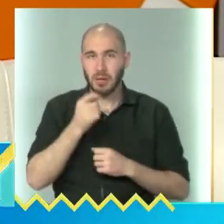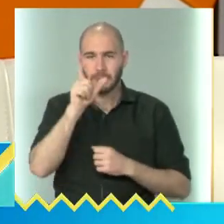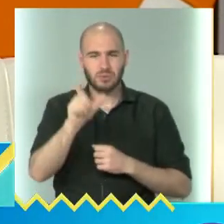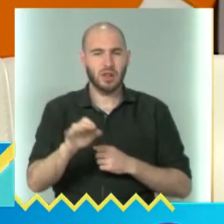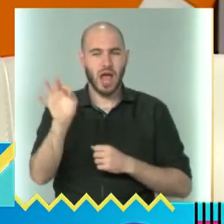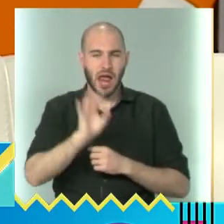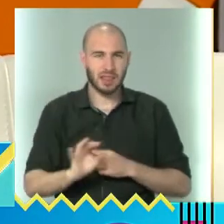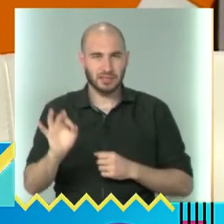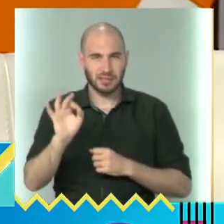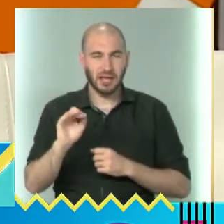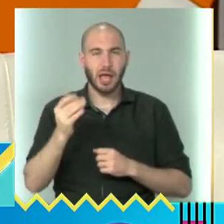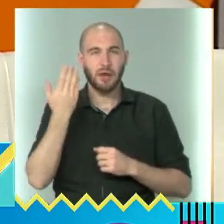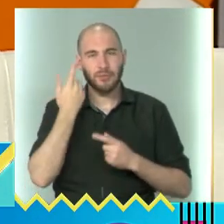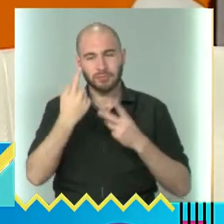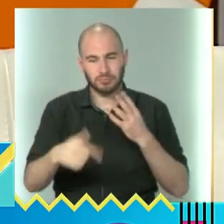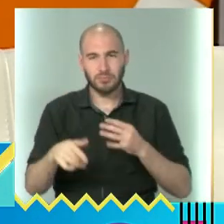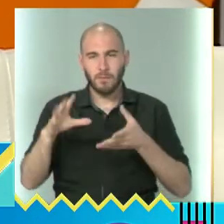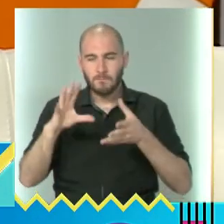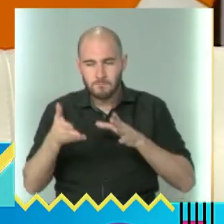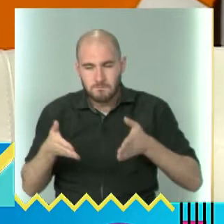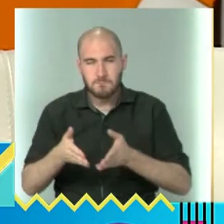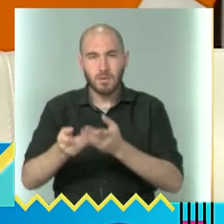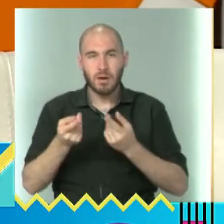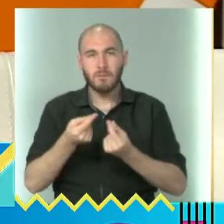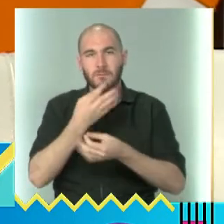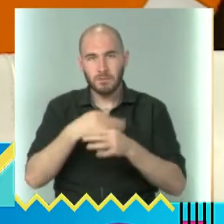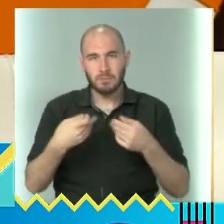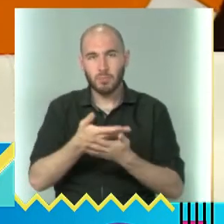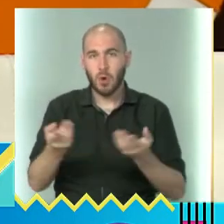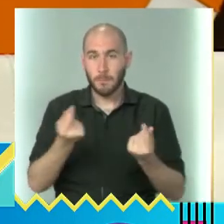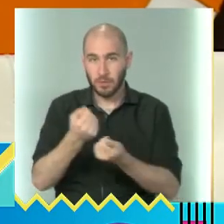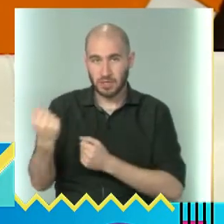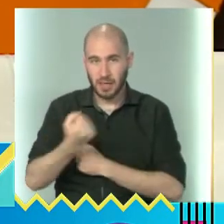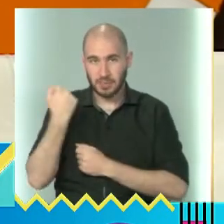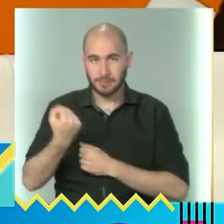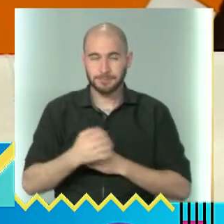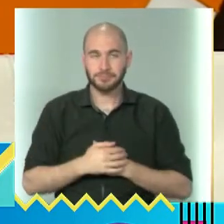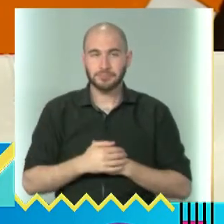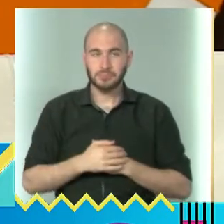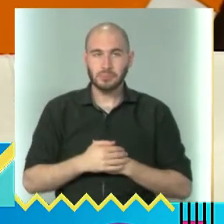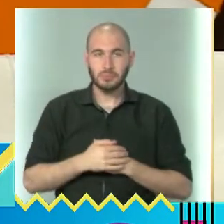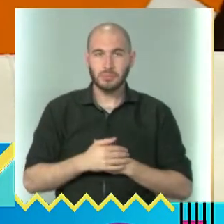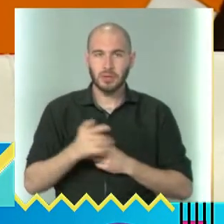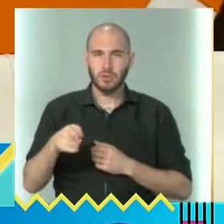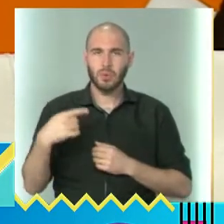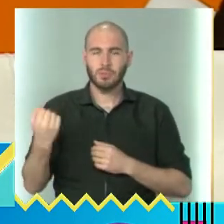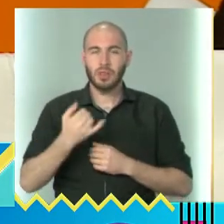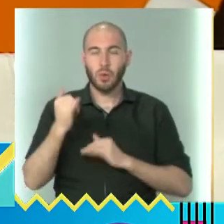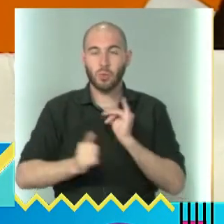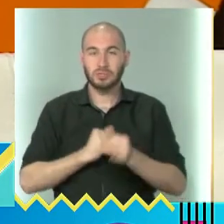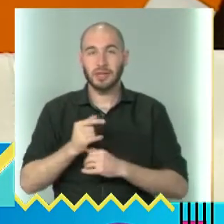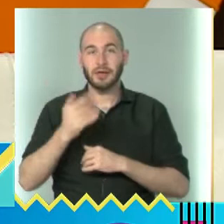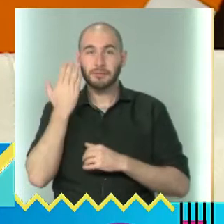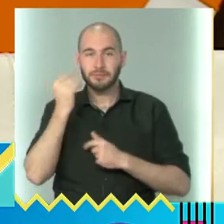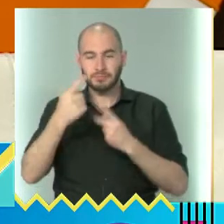en sí, las redes sociales son un canal de consumo bien, muy importante. Entonces, por eso yo creo que es clave decir que las redes sociales